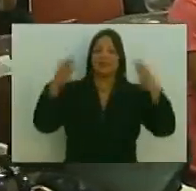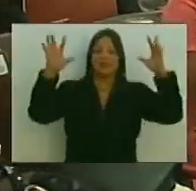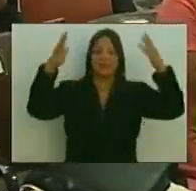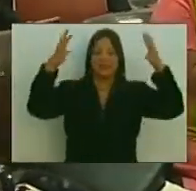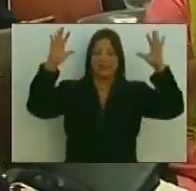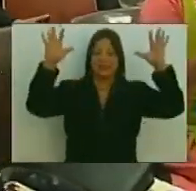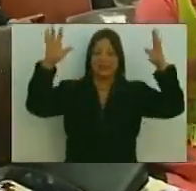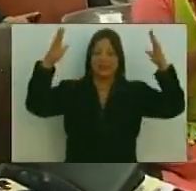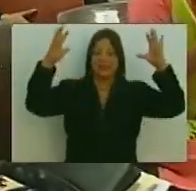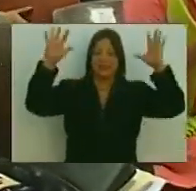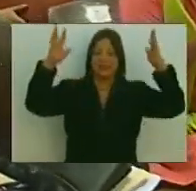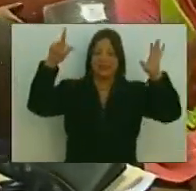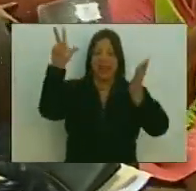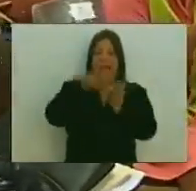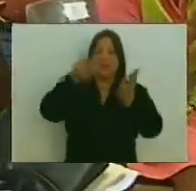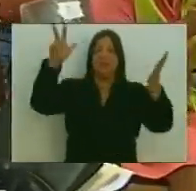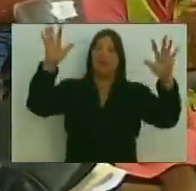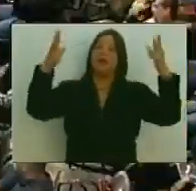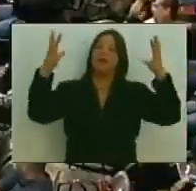discapacidad.